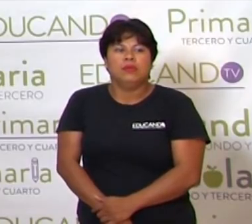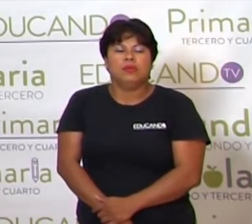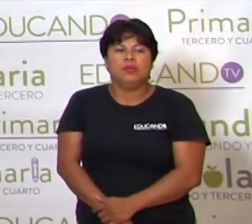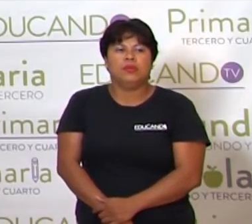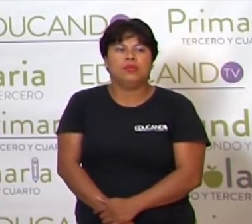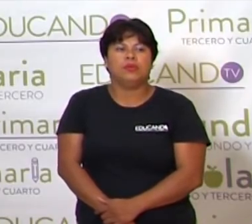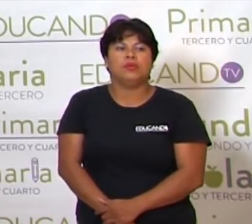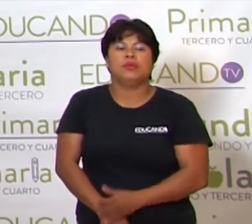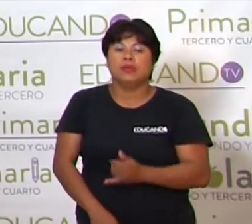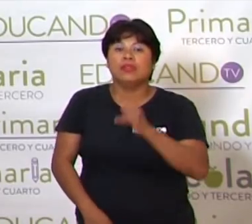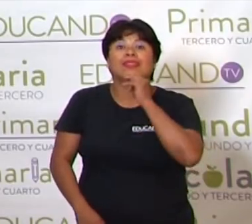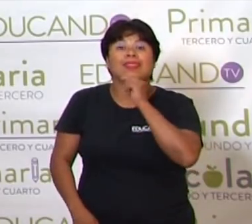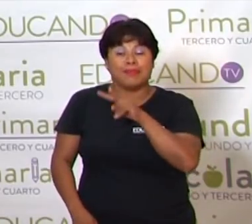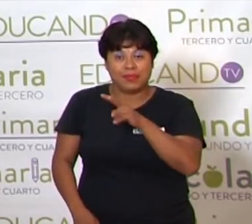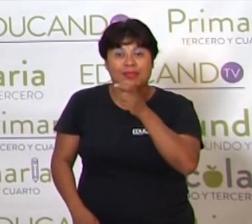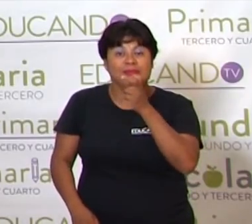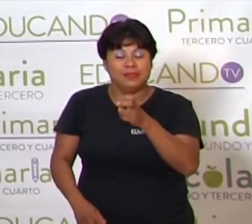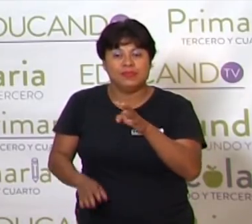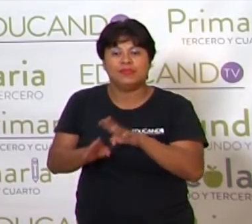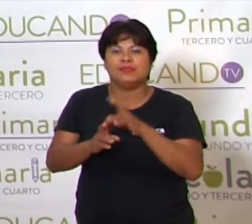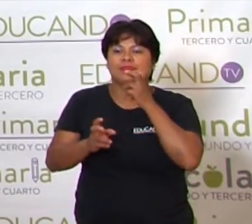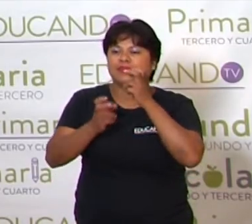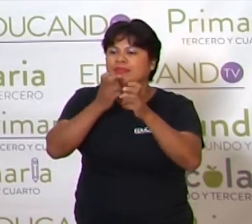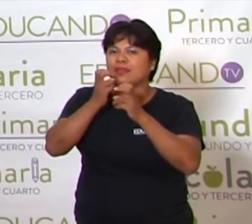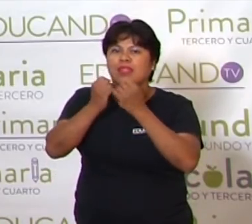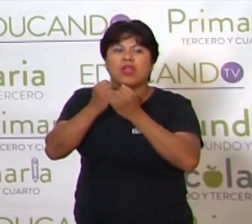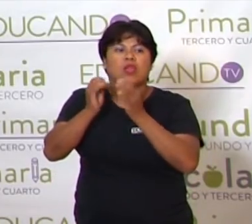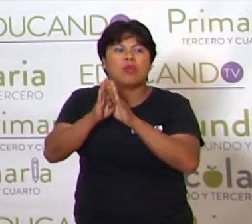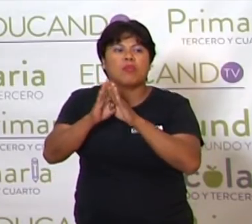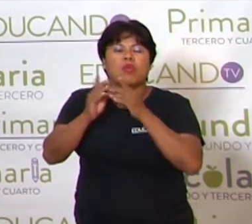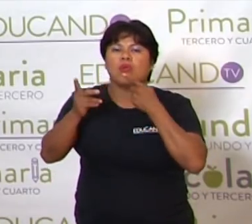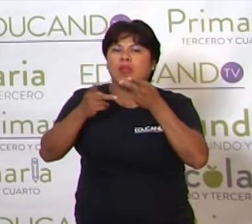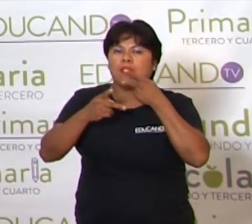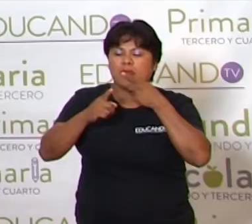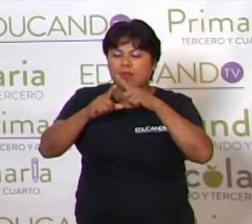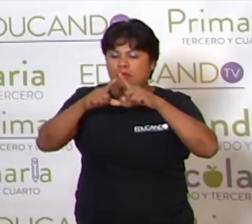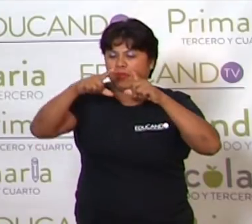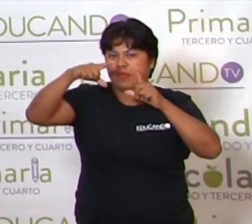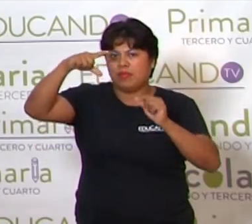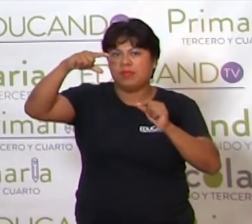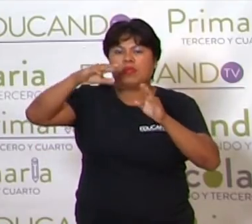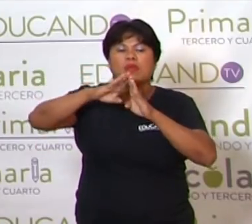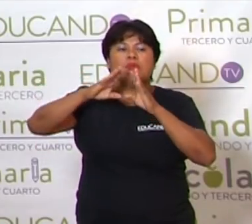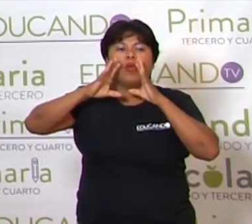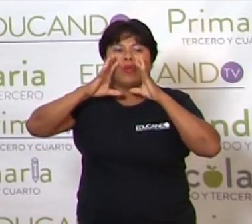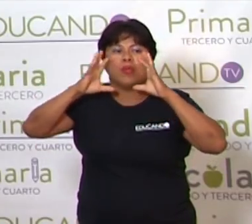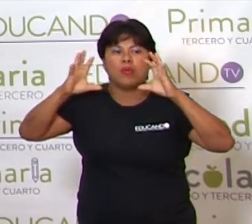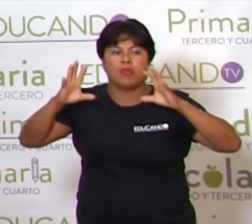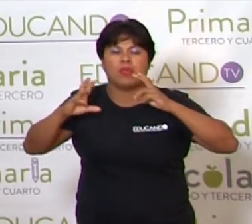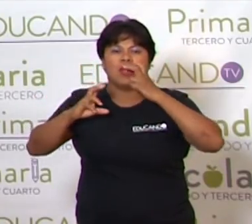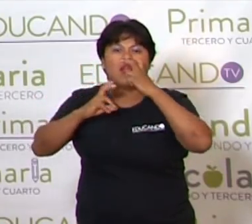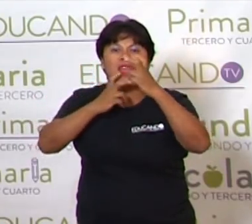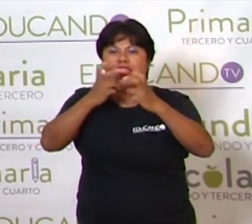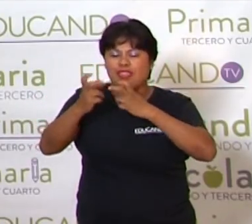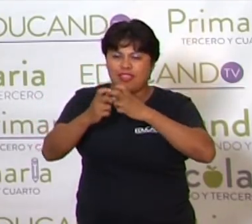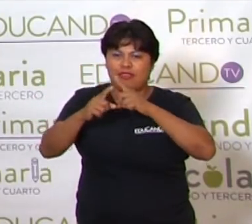Y también tiene que ser en diálogos de globos de